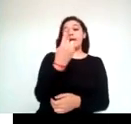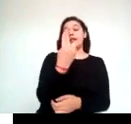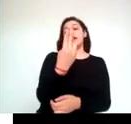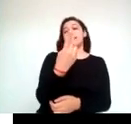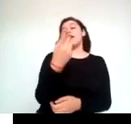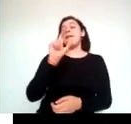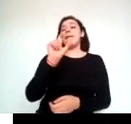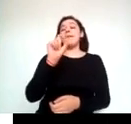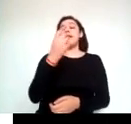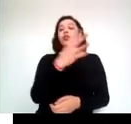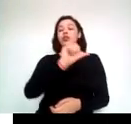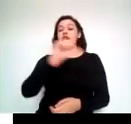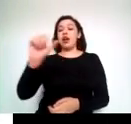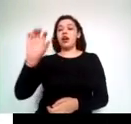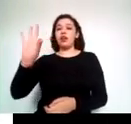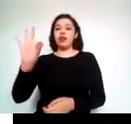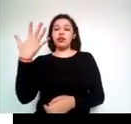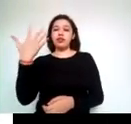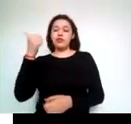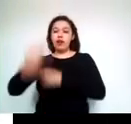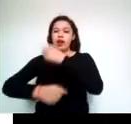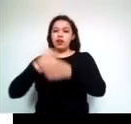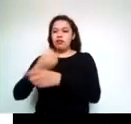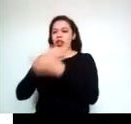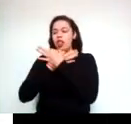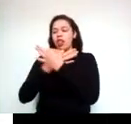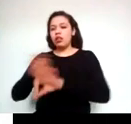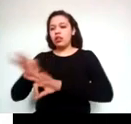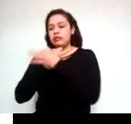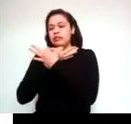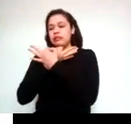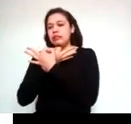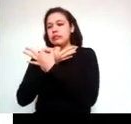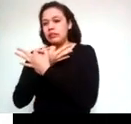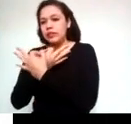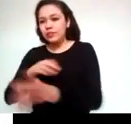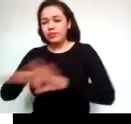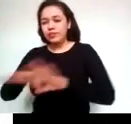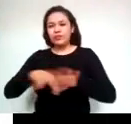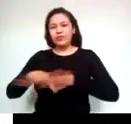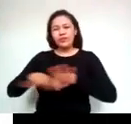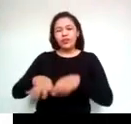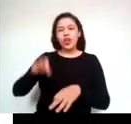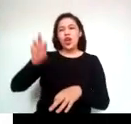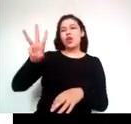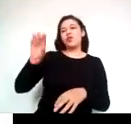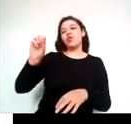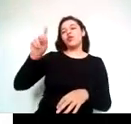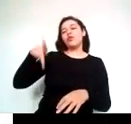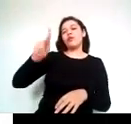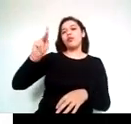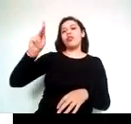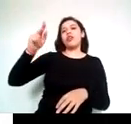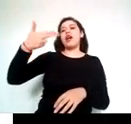años presentan adicción al trabajo. La adicción al trabajo también se conoce como workaholic. Tal vez han escuchado esa